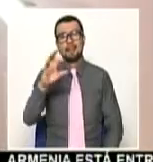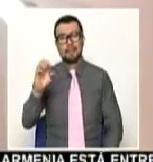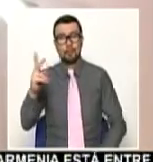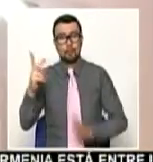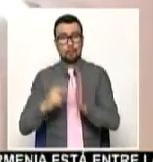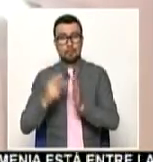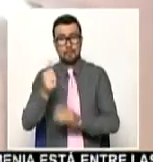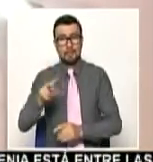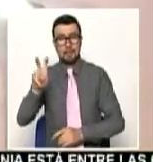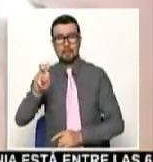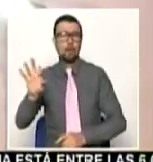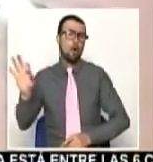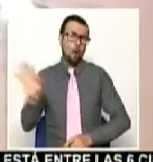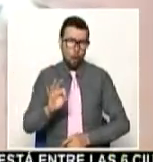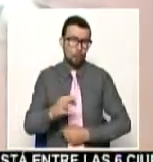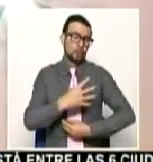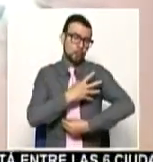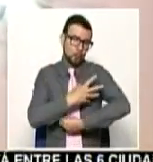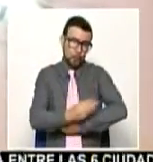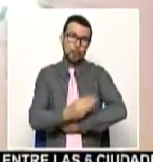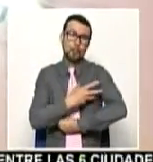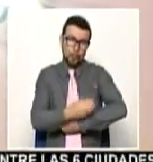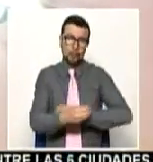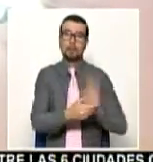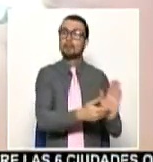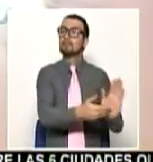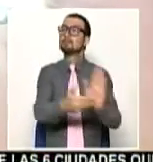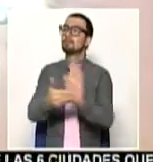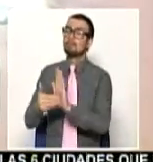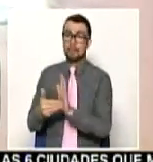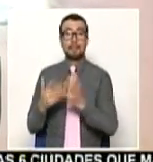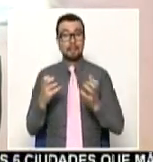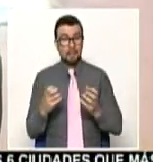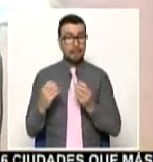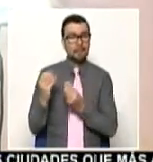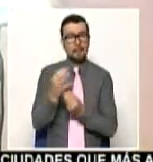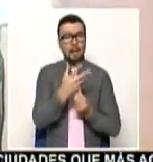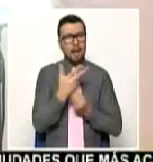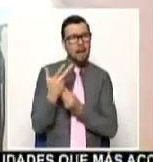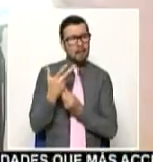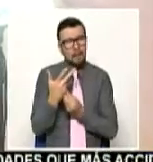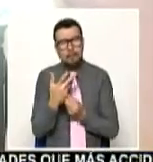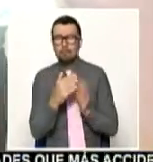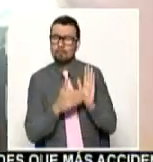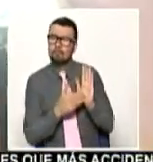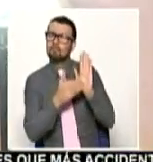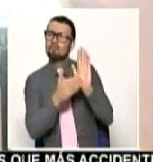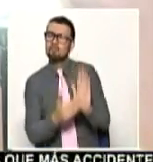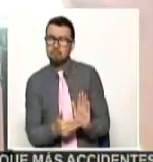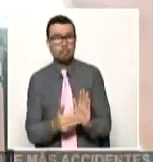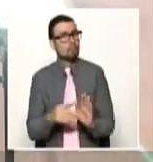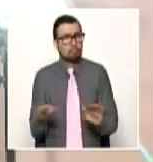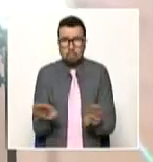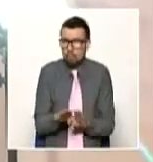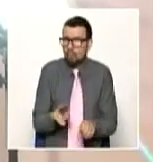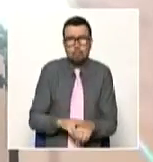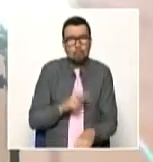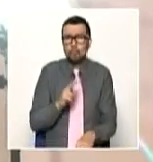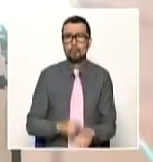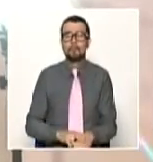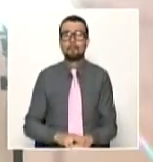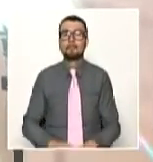lactancia al aire libre, busca visibilizar a través del arte la lactancia materna como un acto humano y